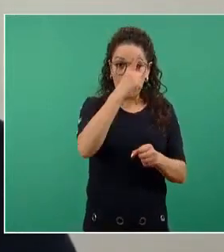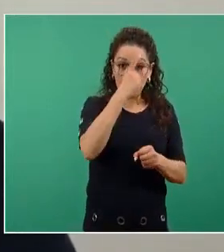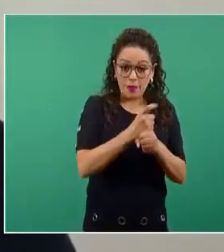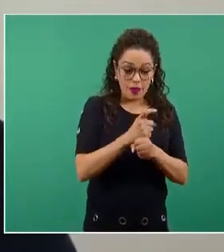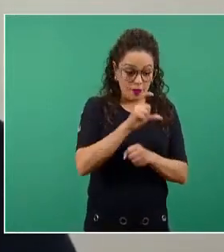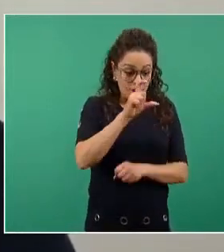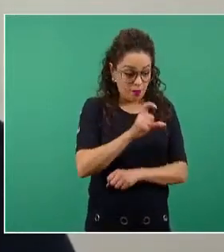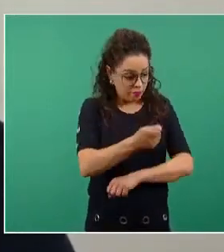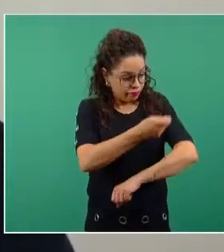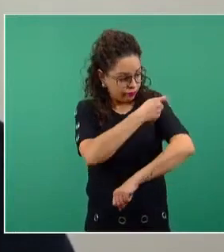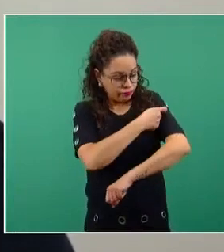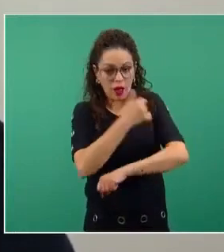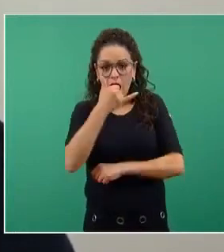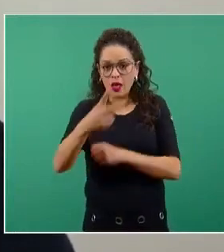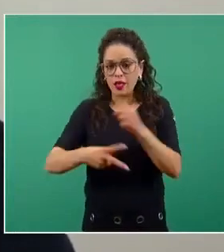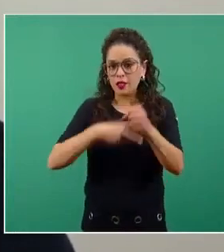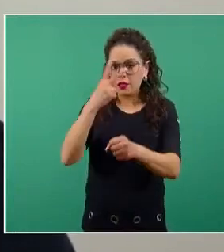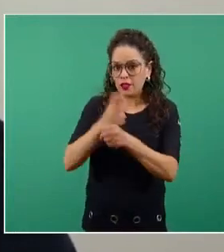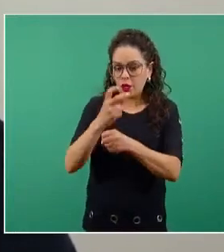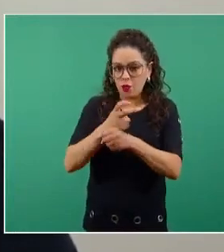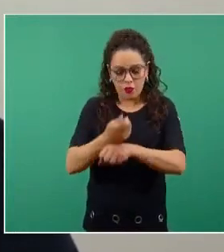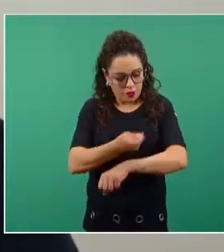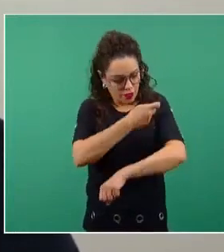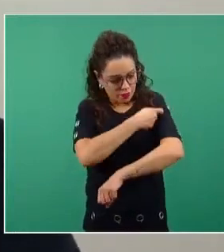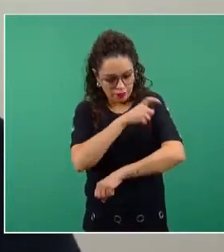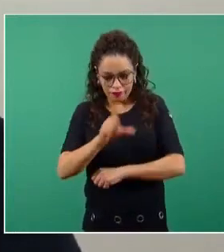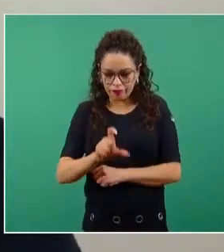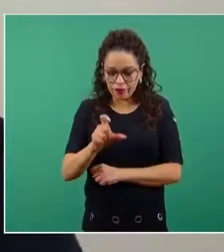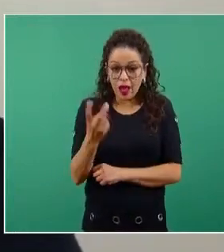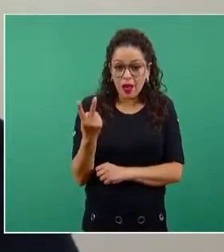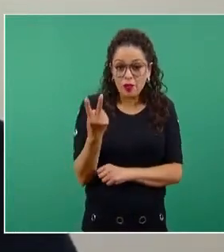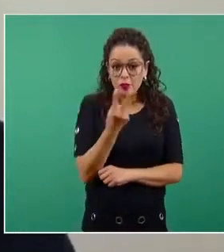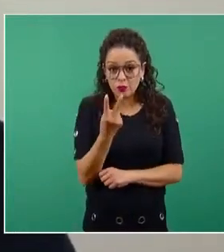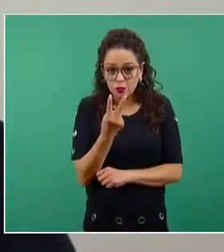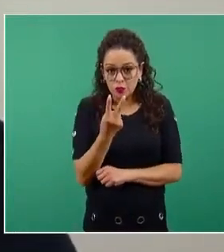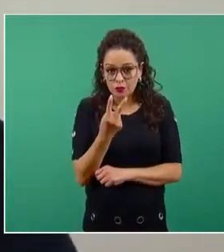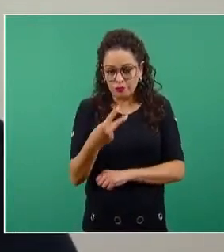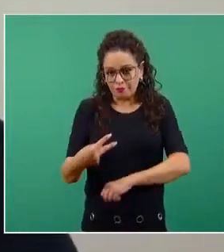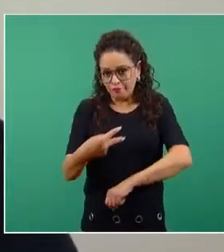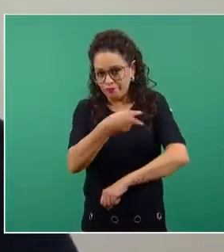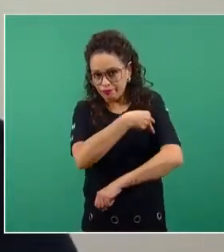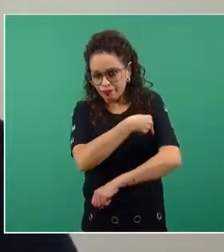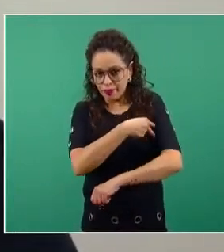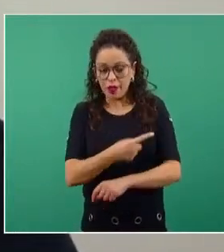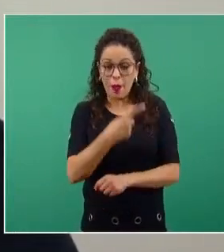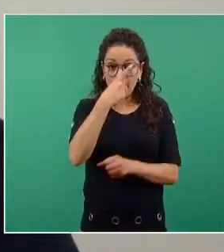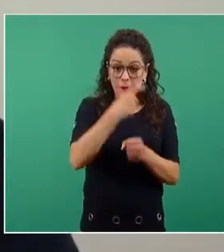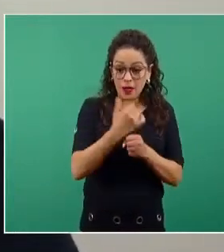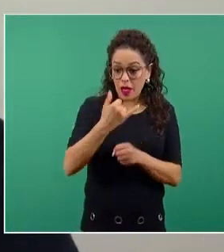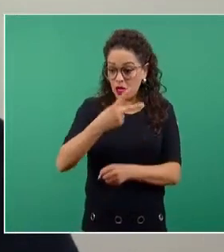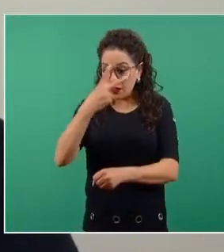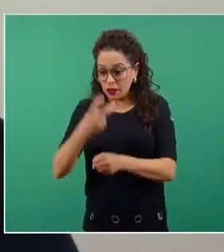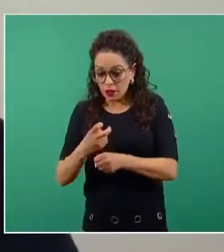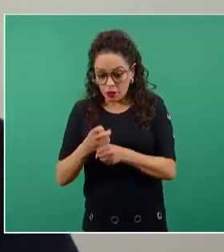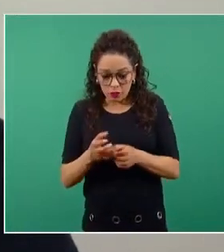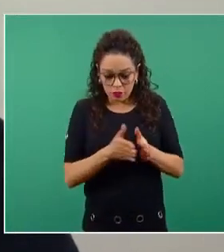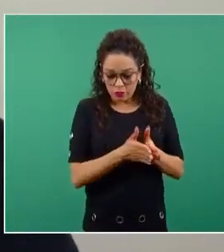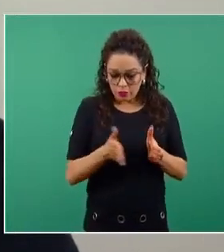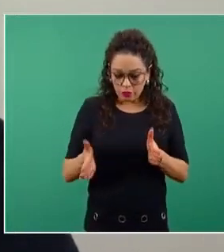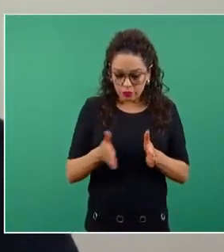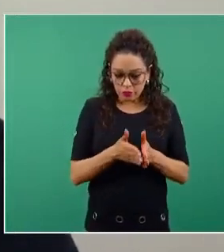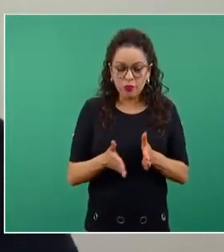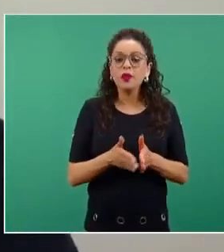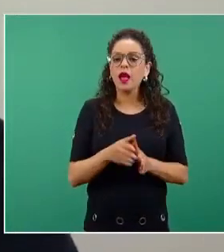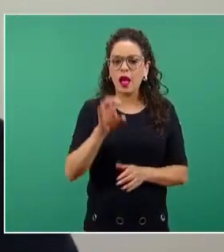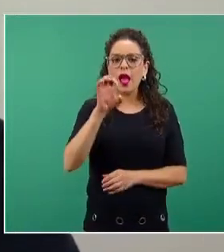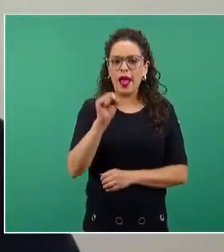dosis como la segunda dosis. Prácticamente entre la primera y la segunda dosis tendríamos